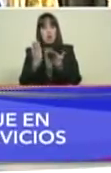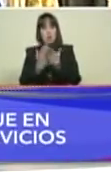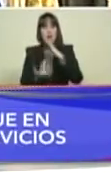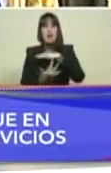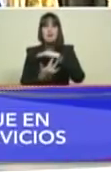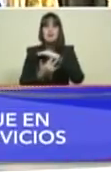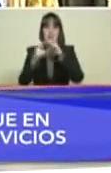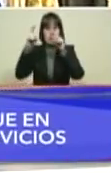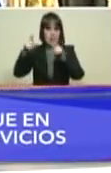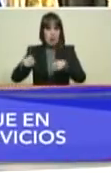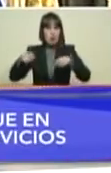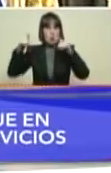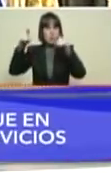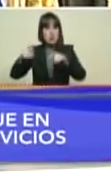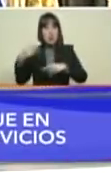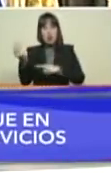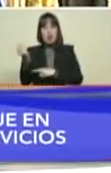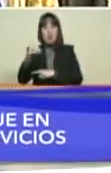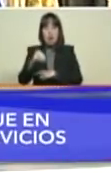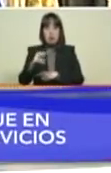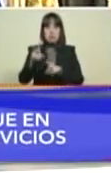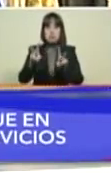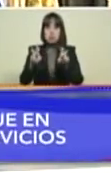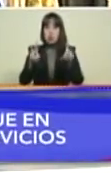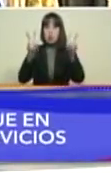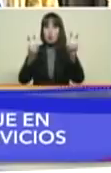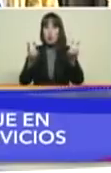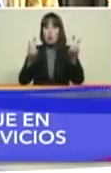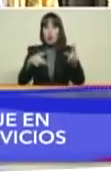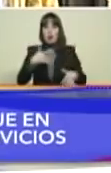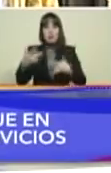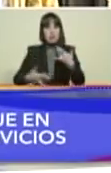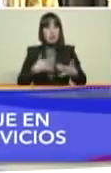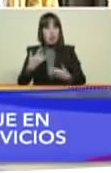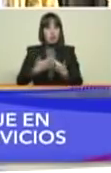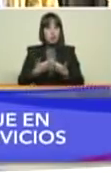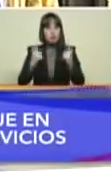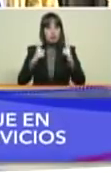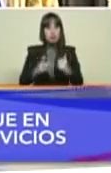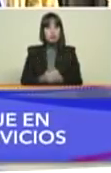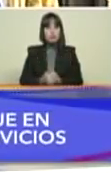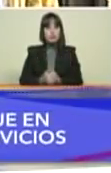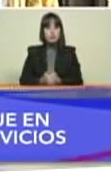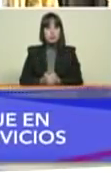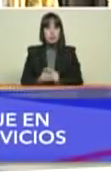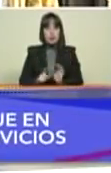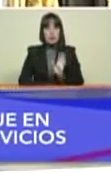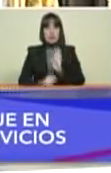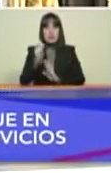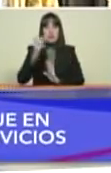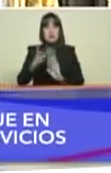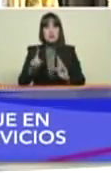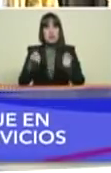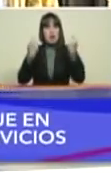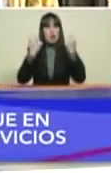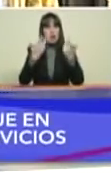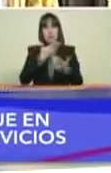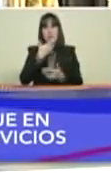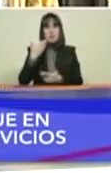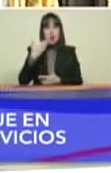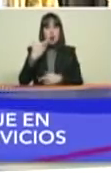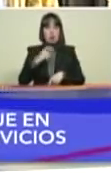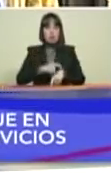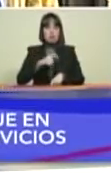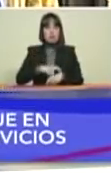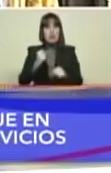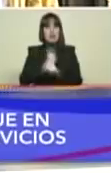agropecuarias, también para la consolidación de lo que es el rescate del concepto de